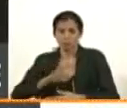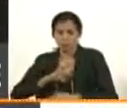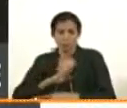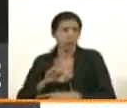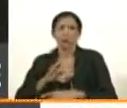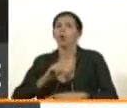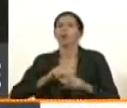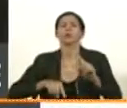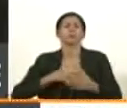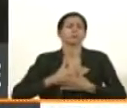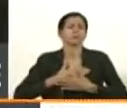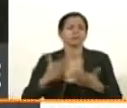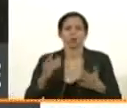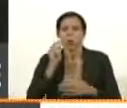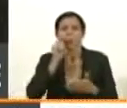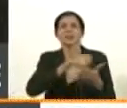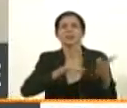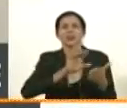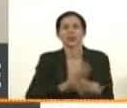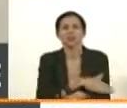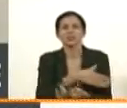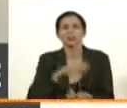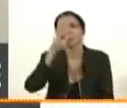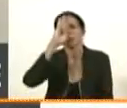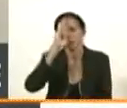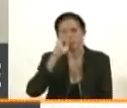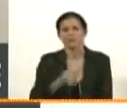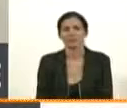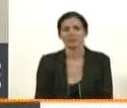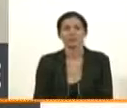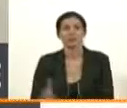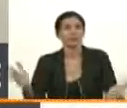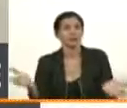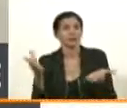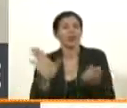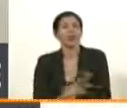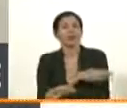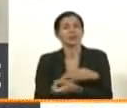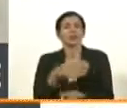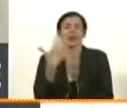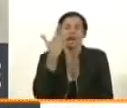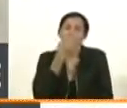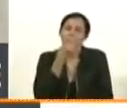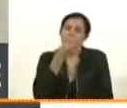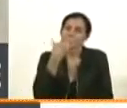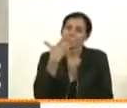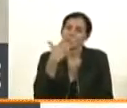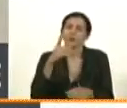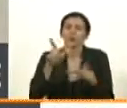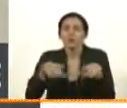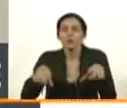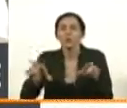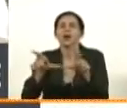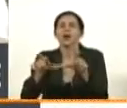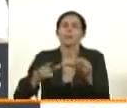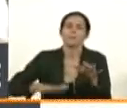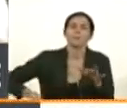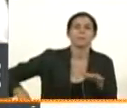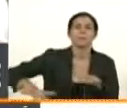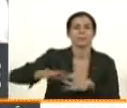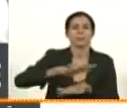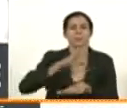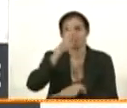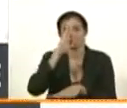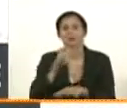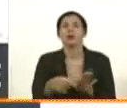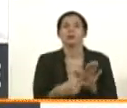El compositor barinés enalteció la cultura venezolana al ilustrar la hermosura del paisaje llanero en sus canciones. Tenemos que